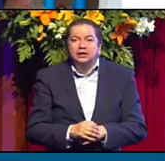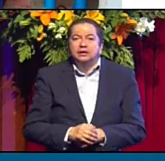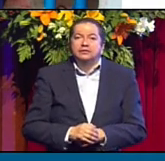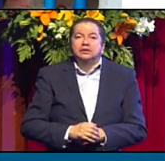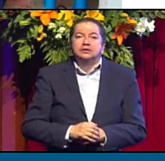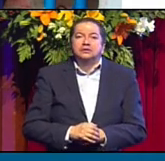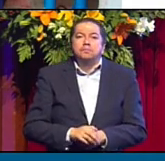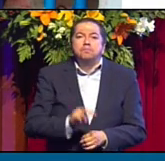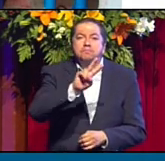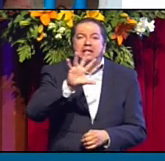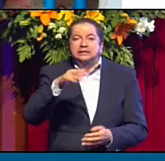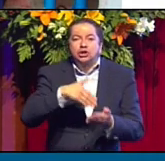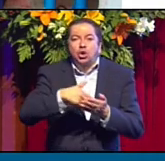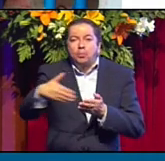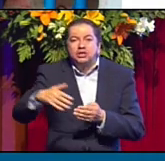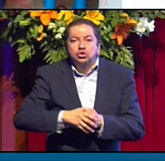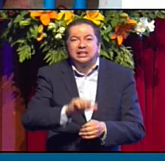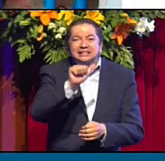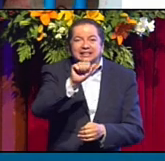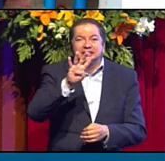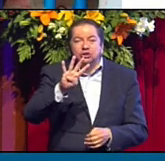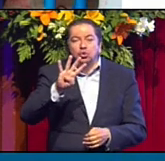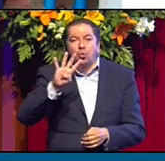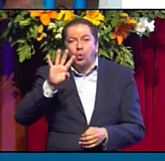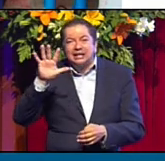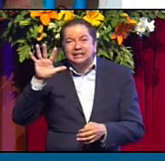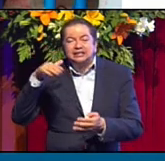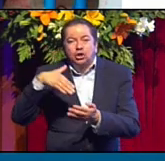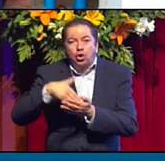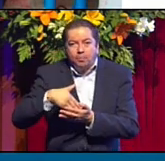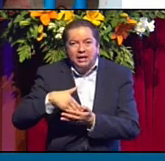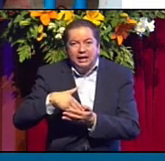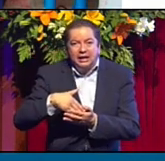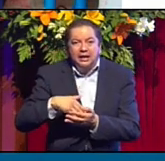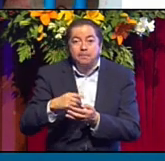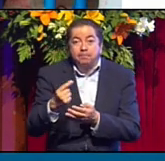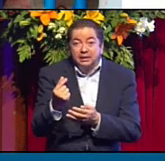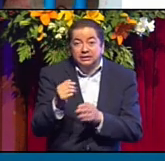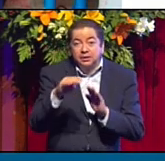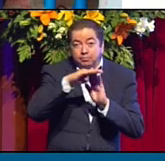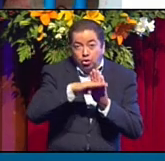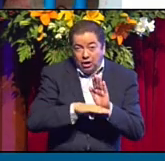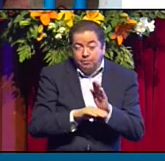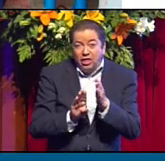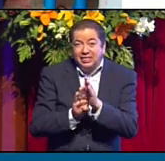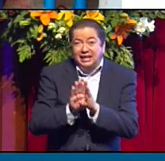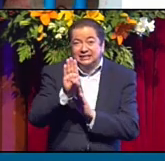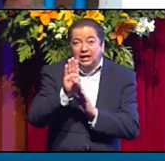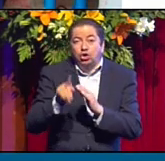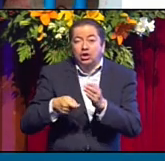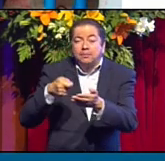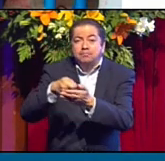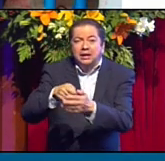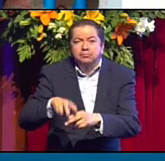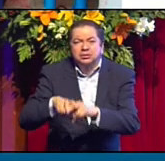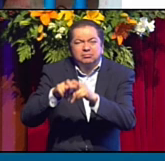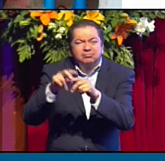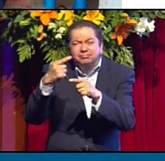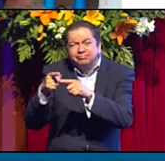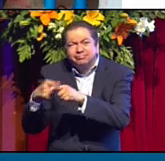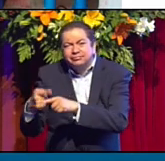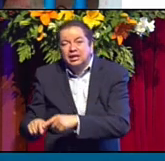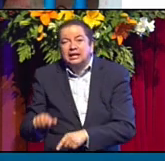25 millones de pesos, 645 mil pesos. El Programa de Desarrollo e Inversiones, Plan Capino, solo